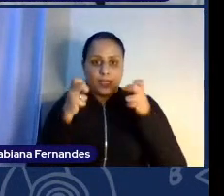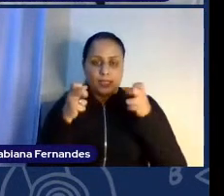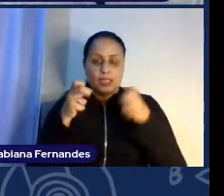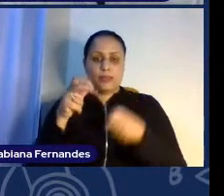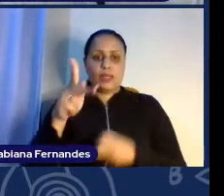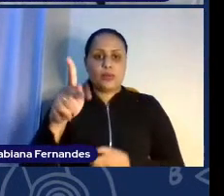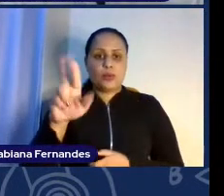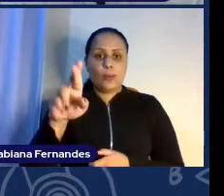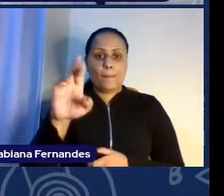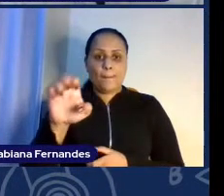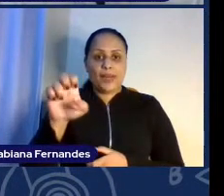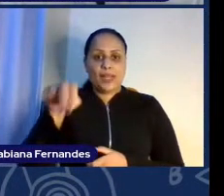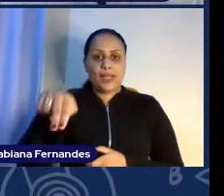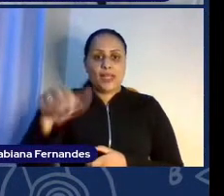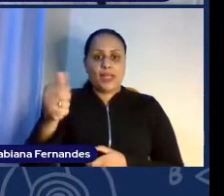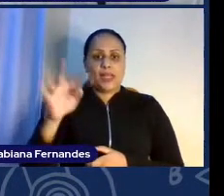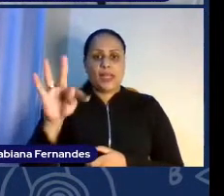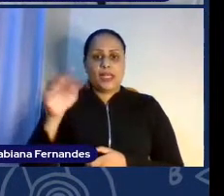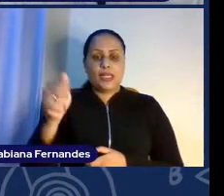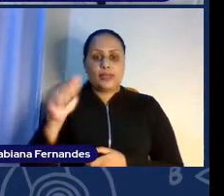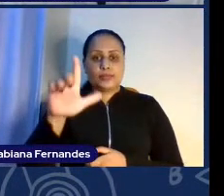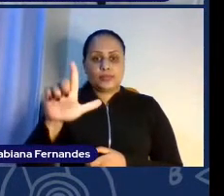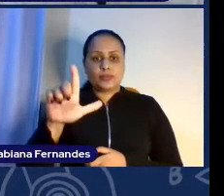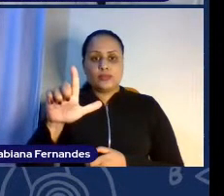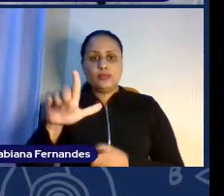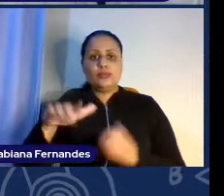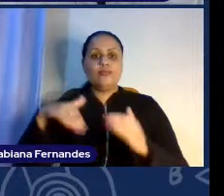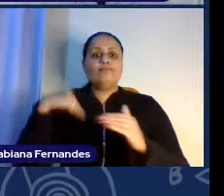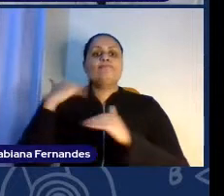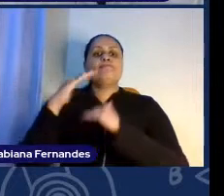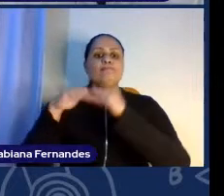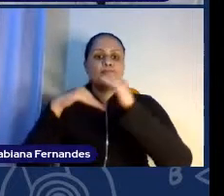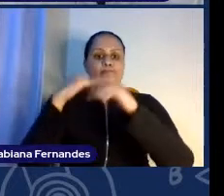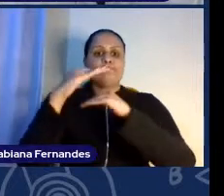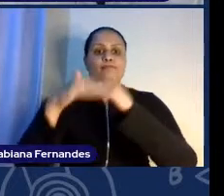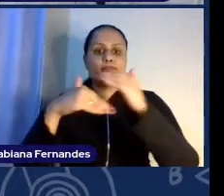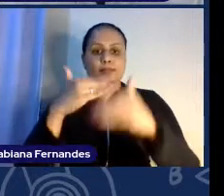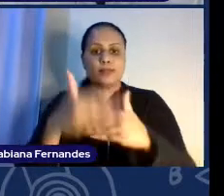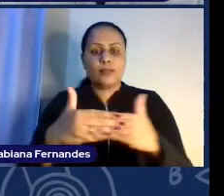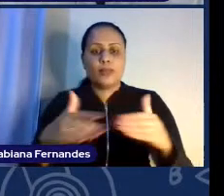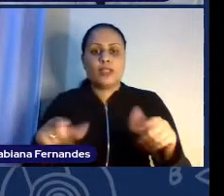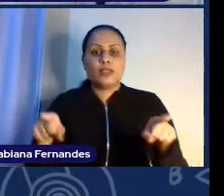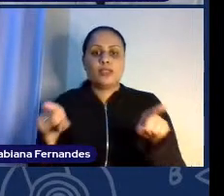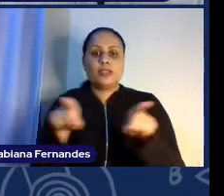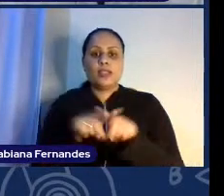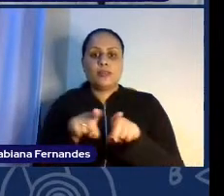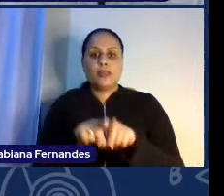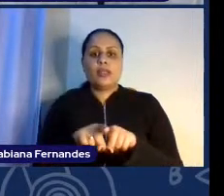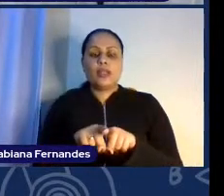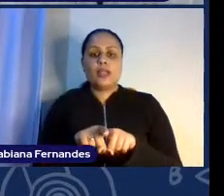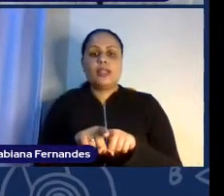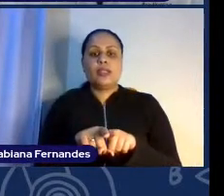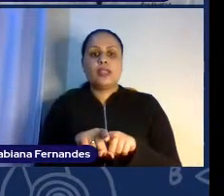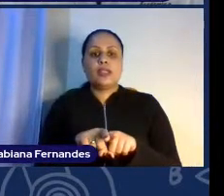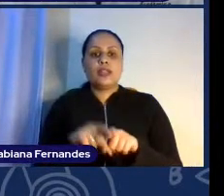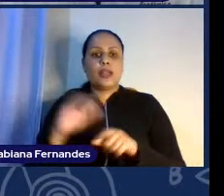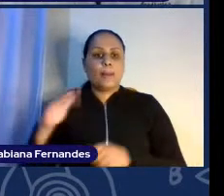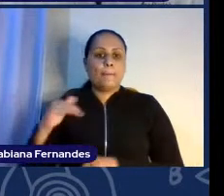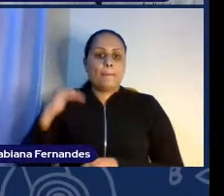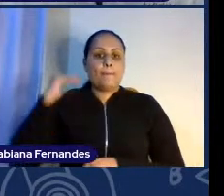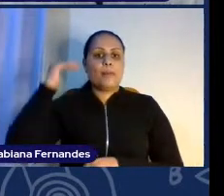autismo, sobre todo cuando el antiepiléptico es el ácido valproico. La mayoría de los